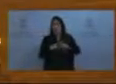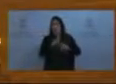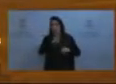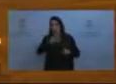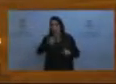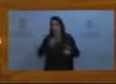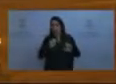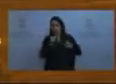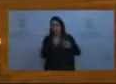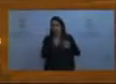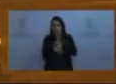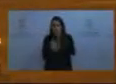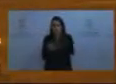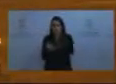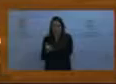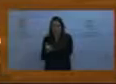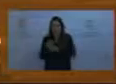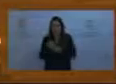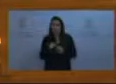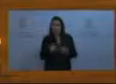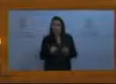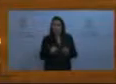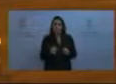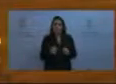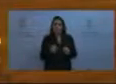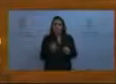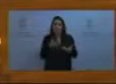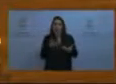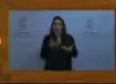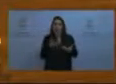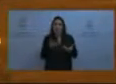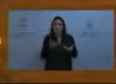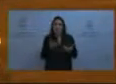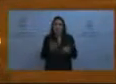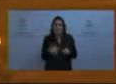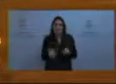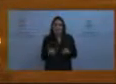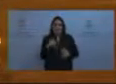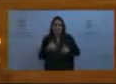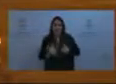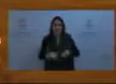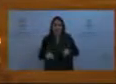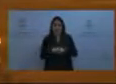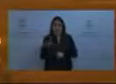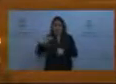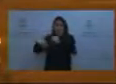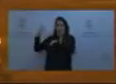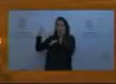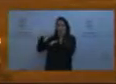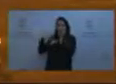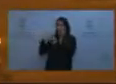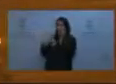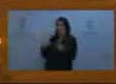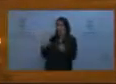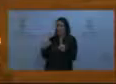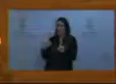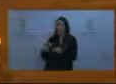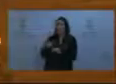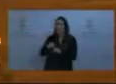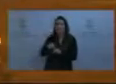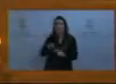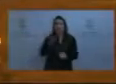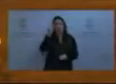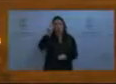cual las manifestaciones ya no son las manifestaciones clásicas que encontrábamos en la antigüedad. Esto me parece